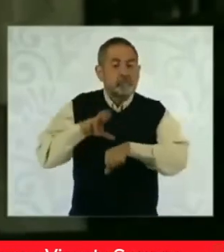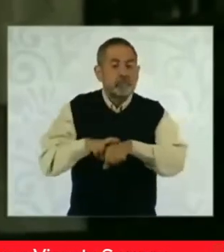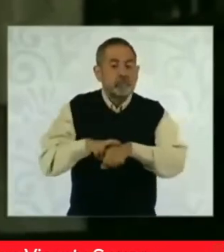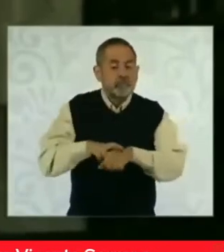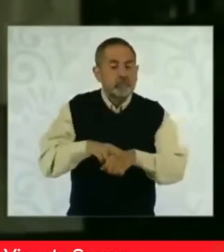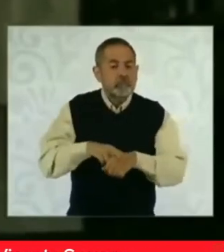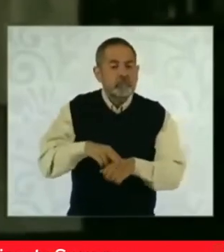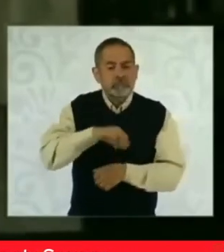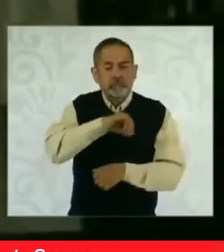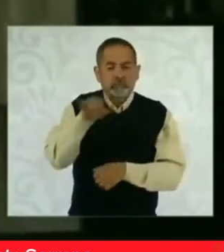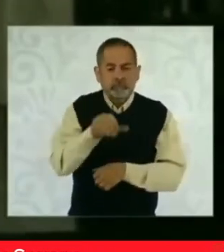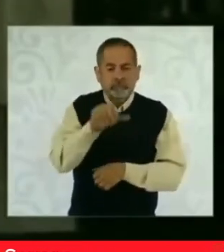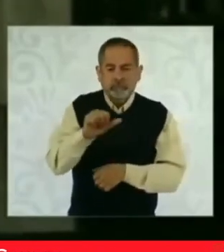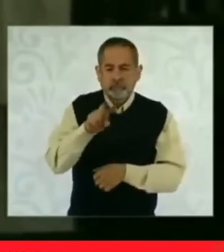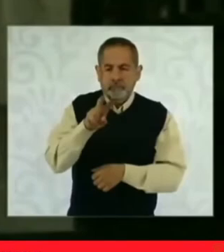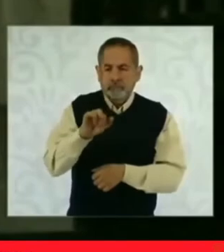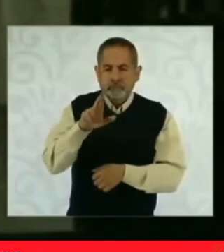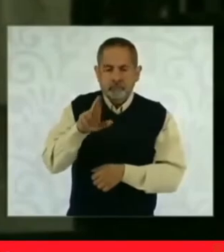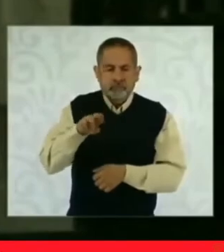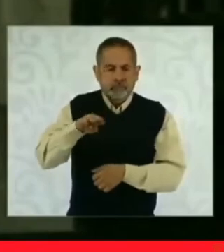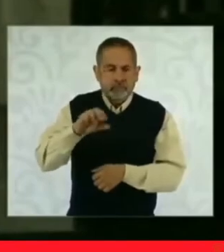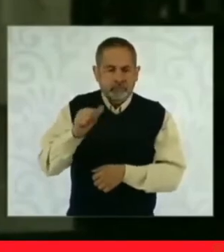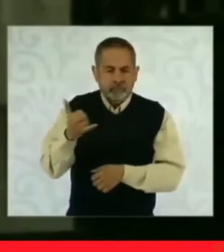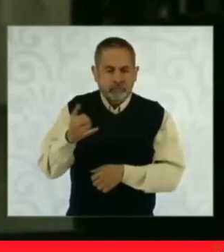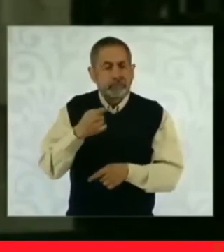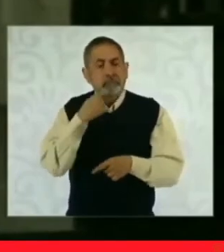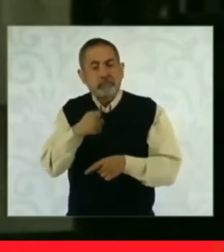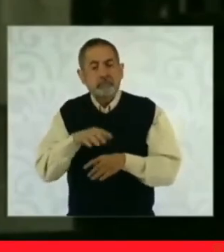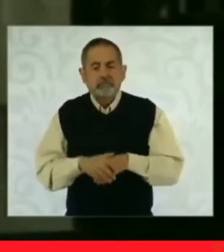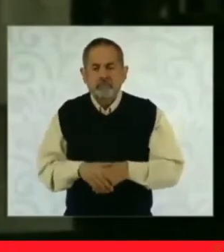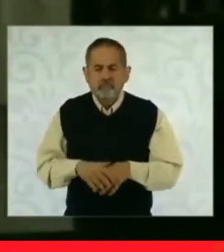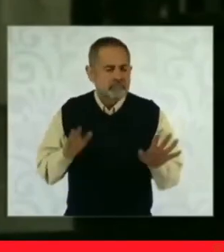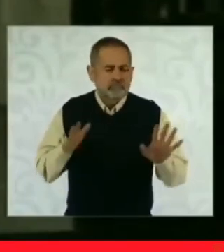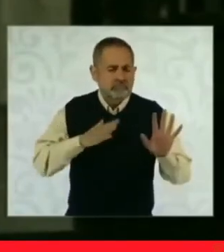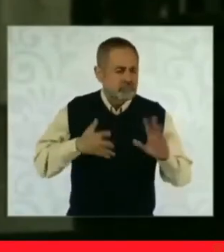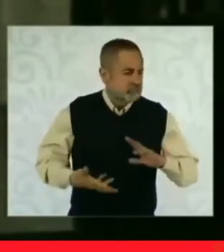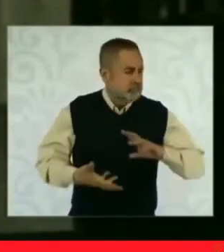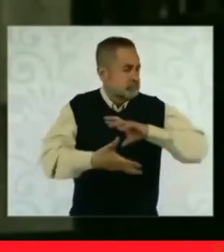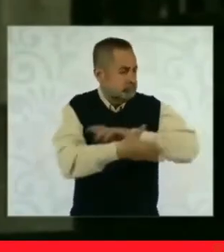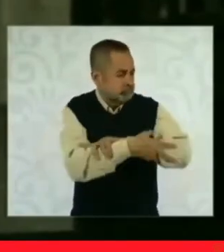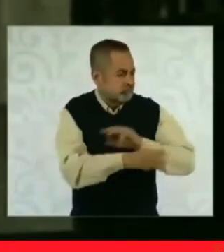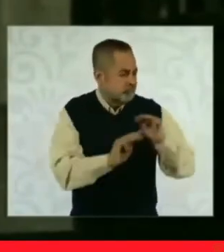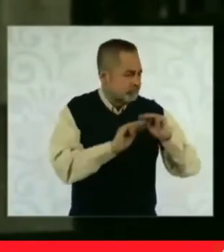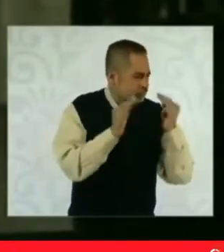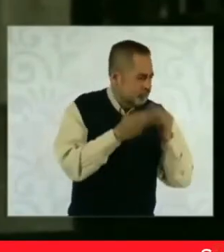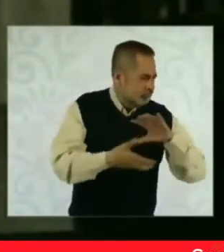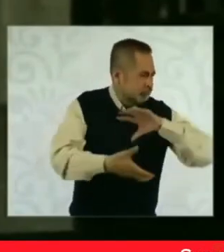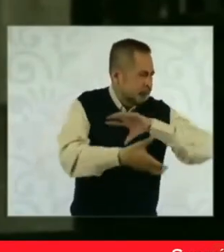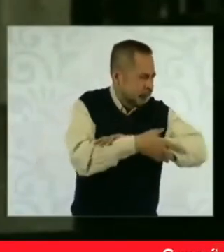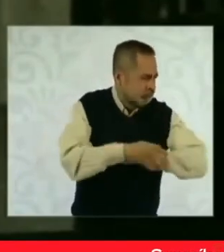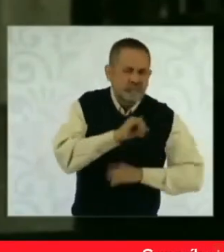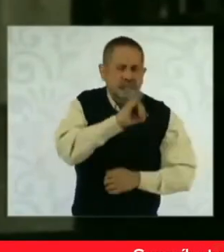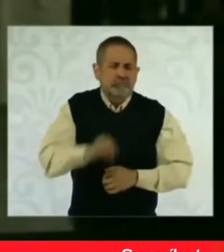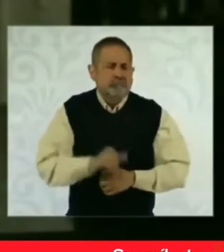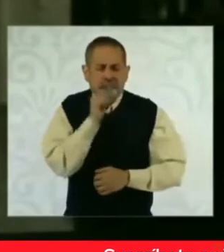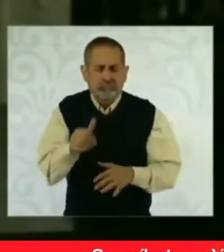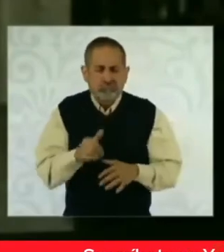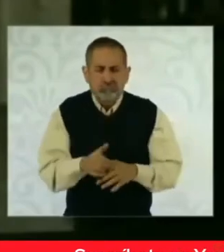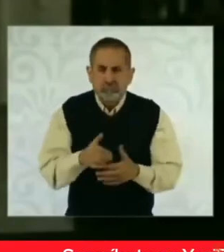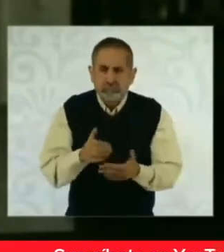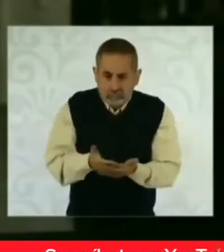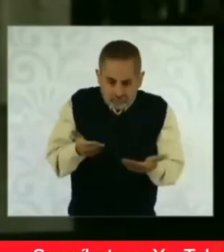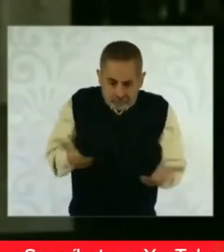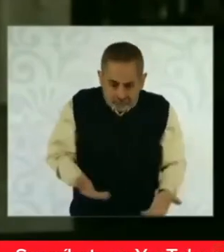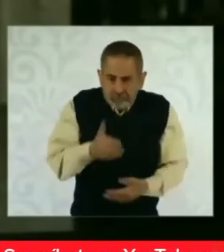Javier May había hablado de que en su gobierno no iba a haber pactos con la delincuencia. Después, bueno, pues al ser cuestionado sobre esta situación,